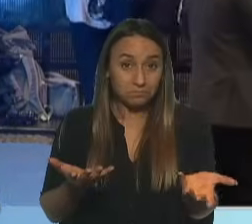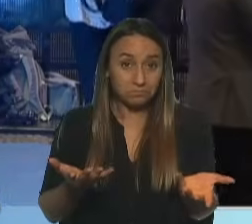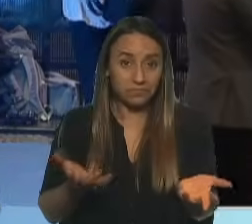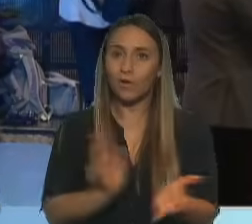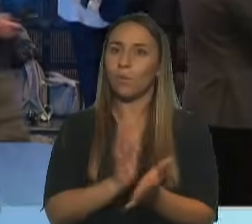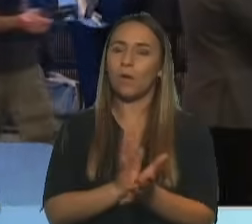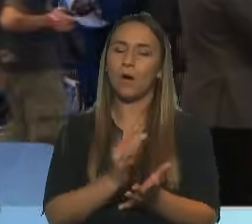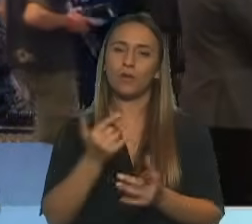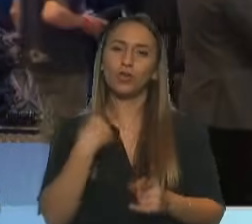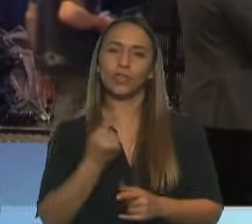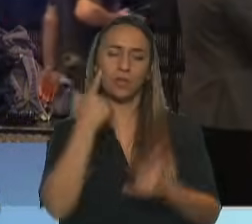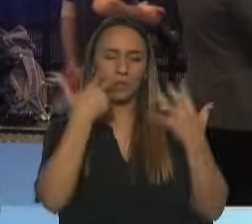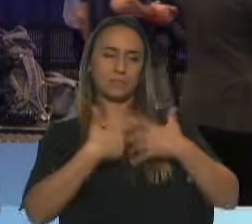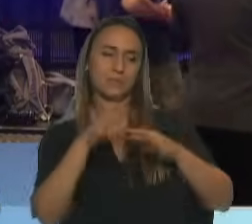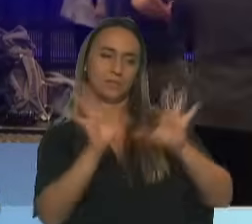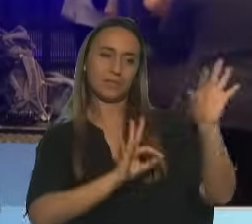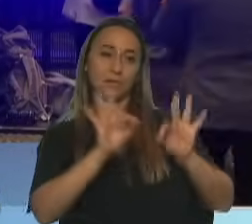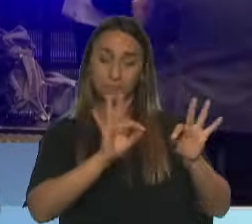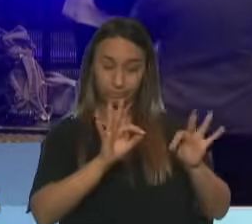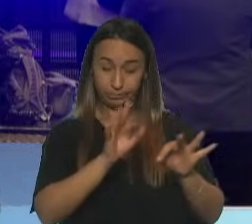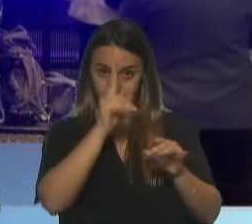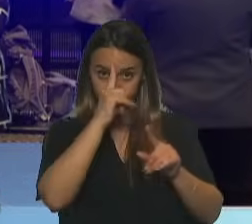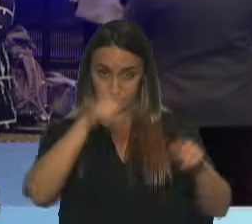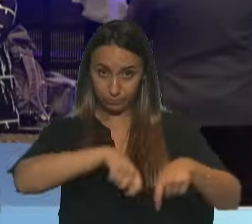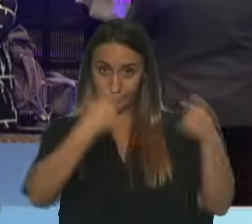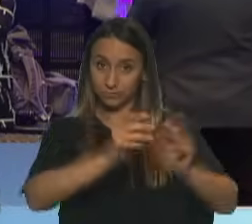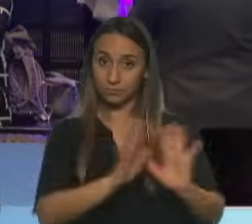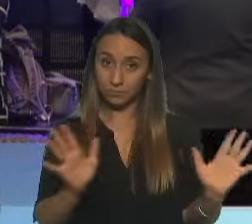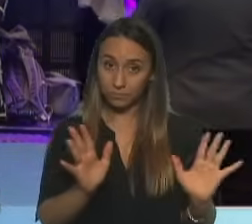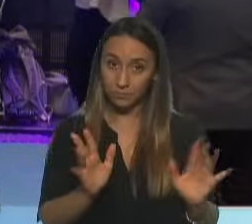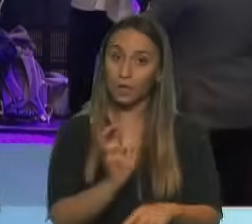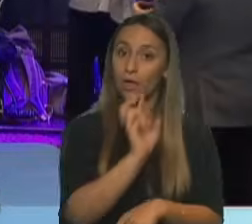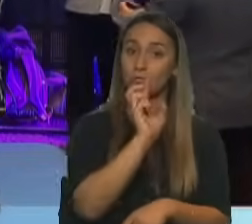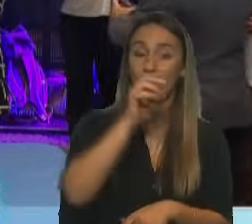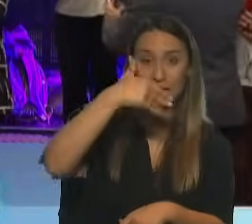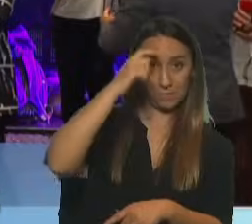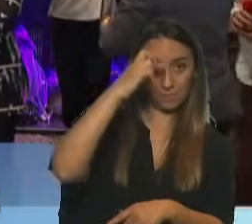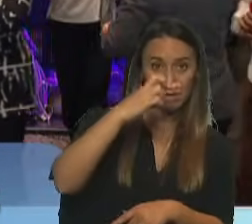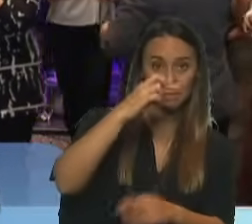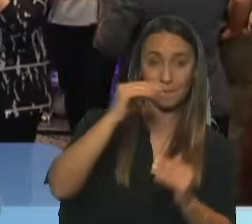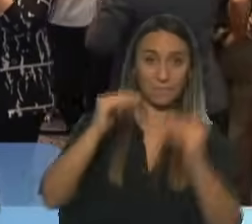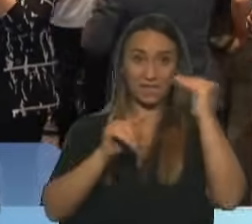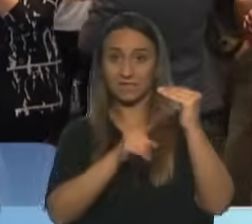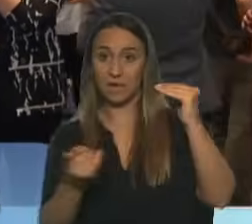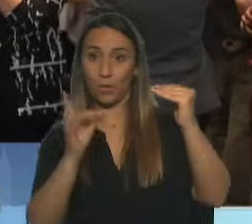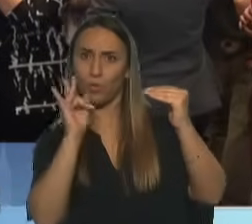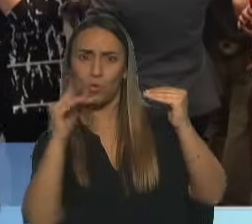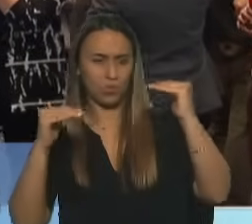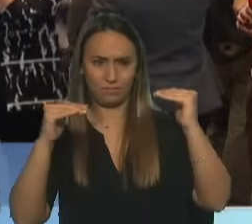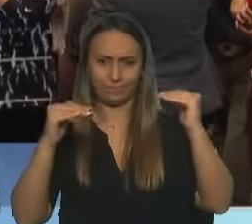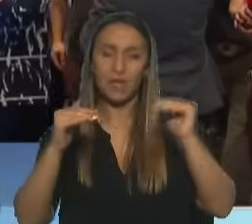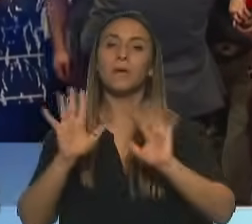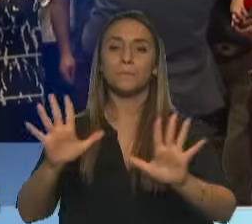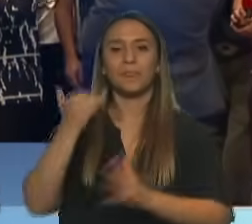armarlo de vuelta. Sí, terminó O sea, más alto el MEP que el Blue, por ejemplo, que Exacto. el ilegal. Me están mandando algunos datos de